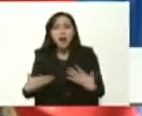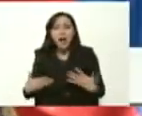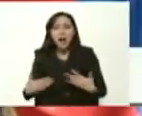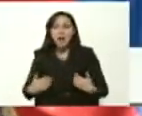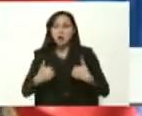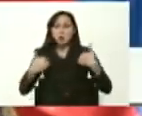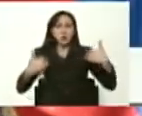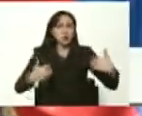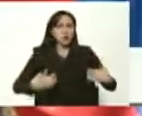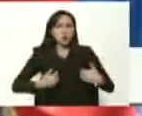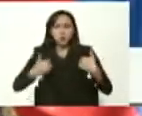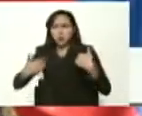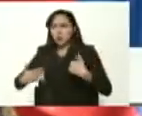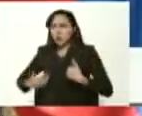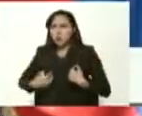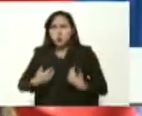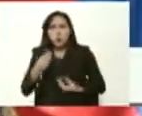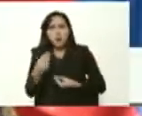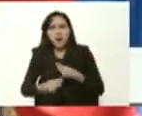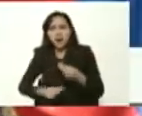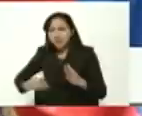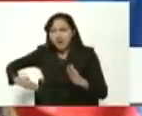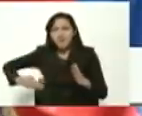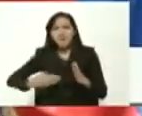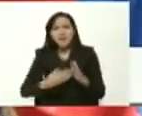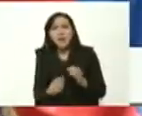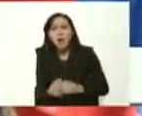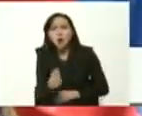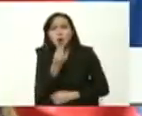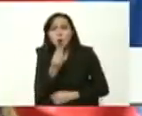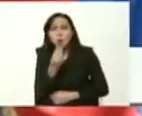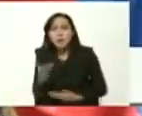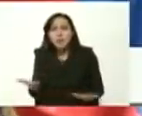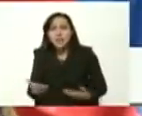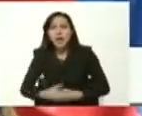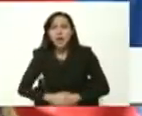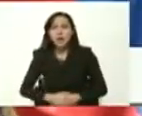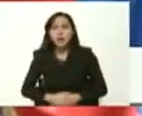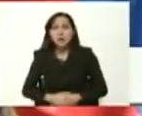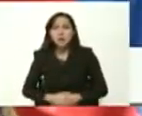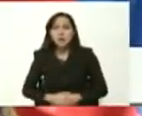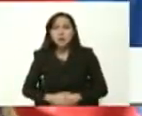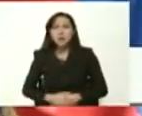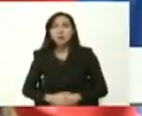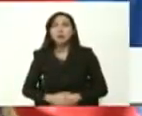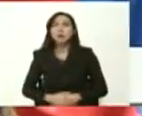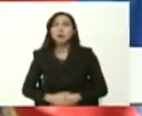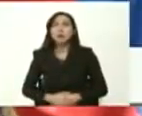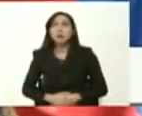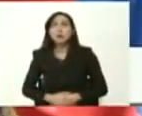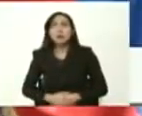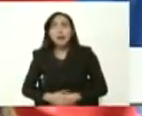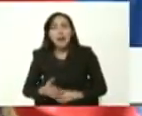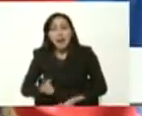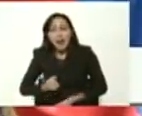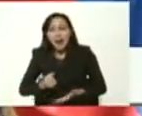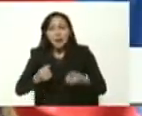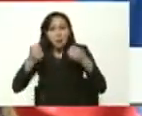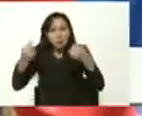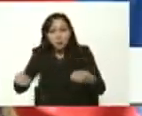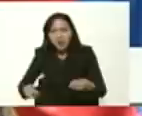severas, criminales, que han afectado la alimentación, el consumo de la cesta básica,